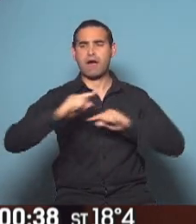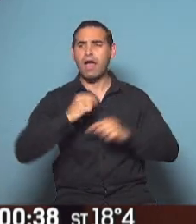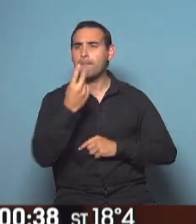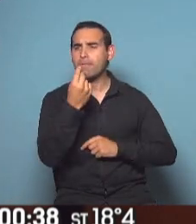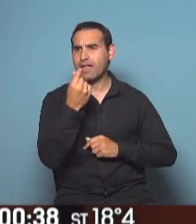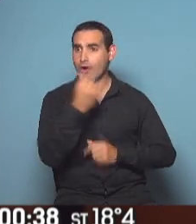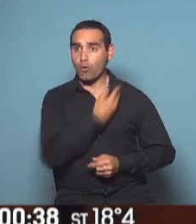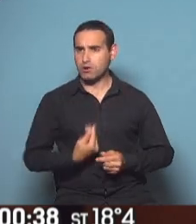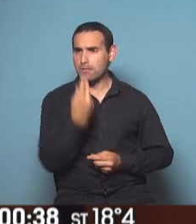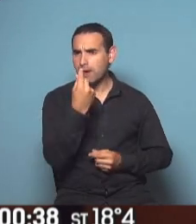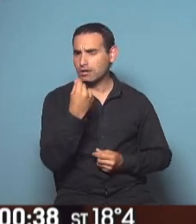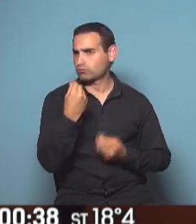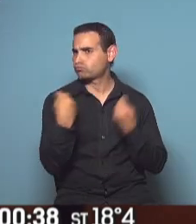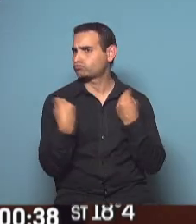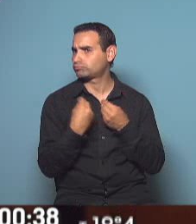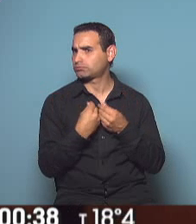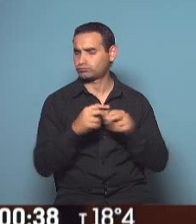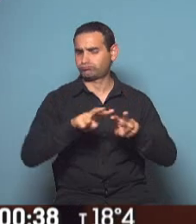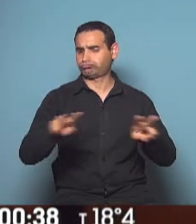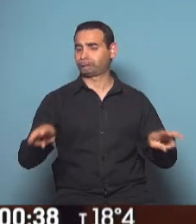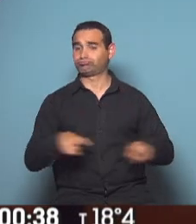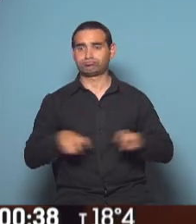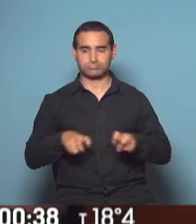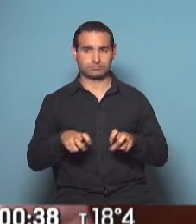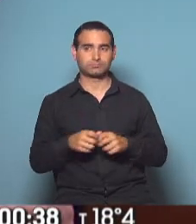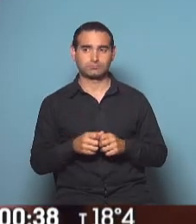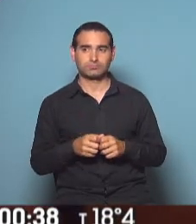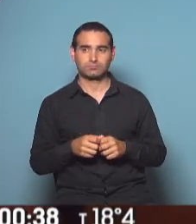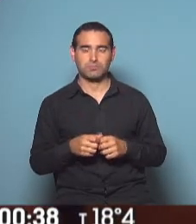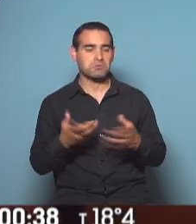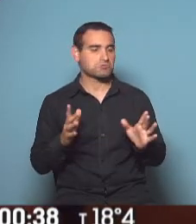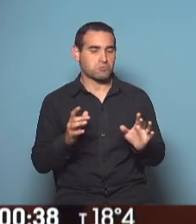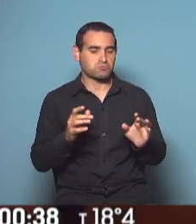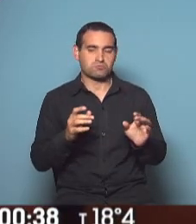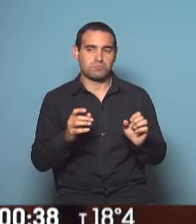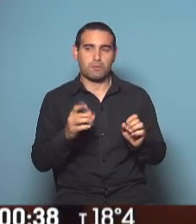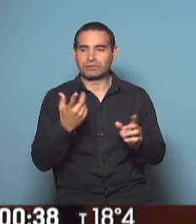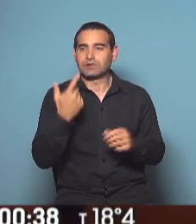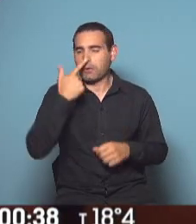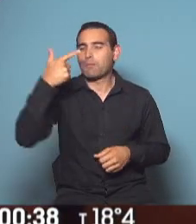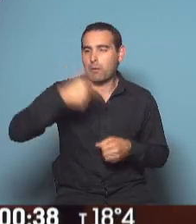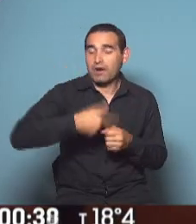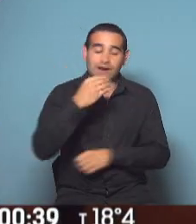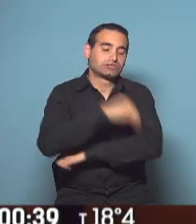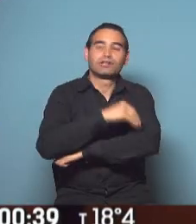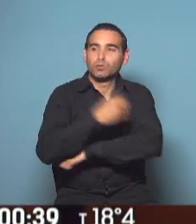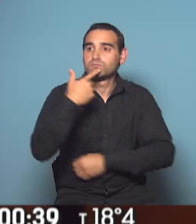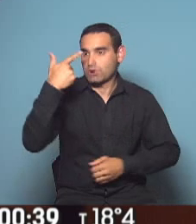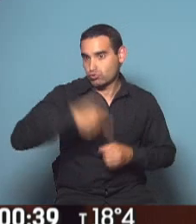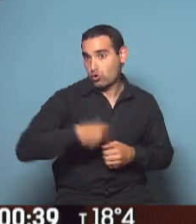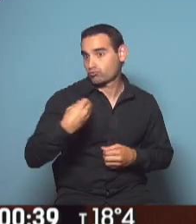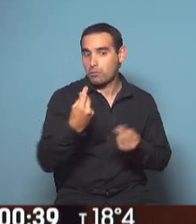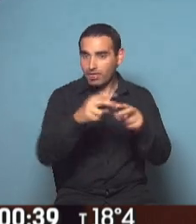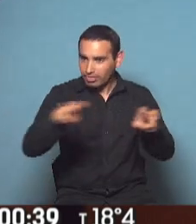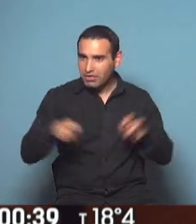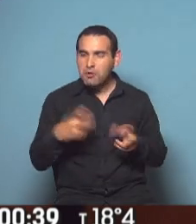el Estado, sea por coparticipación federal, por recursos naturales como puede ser el petróleo en Santa Cruz, pero realmente la sociedad